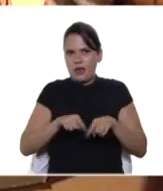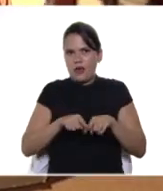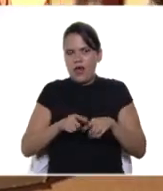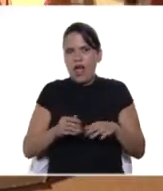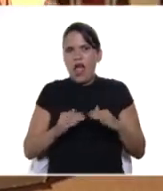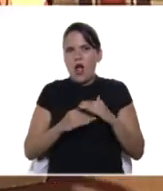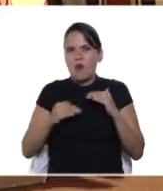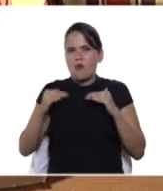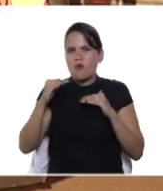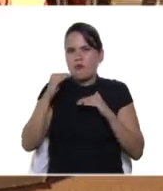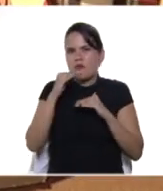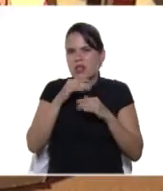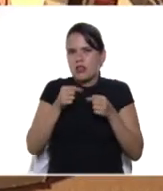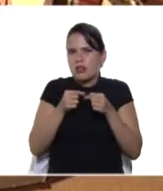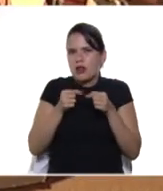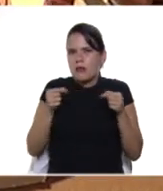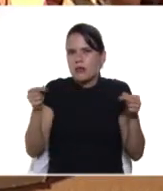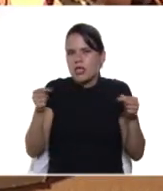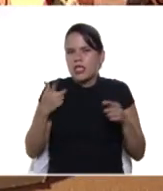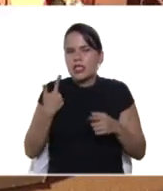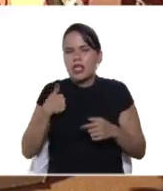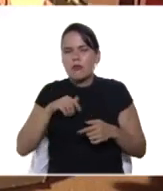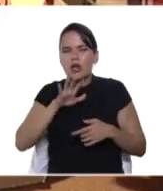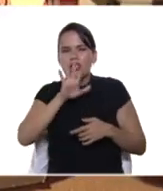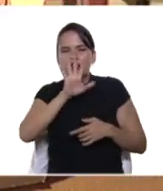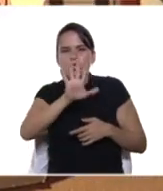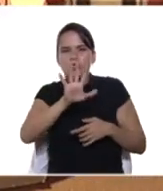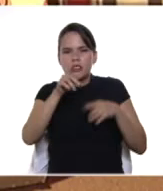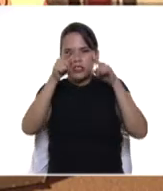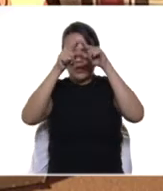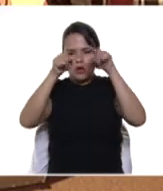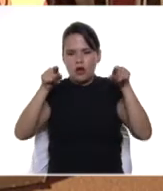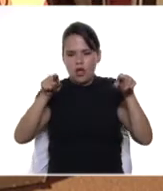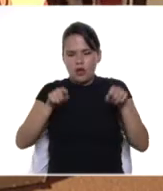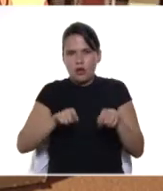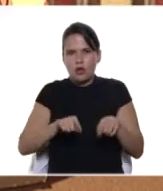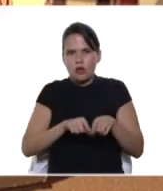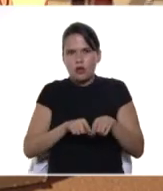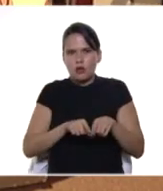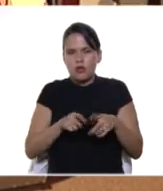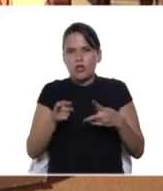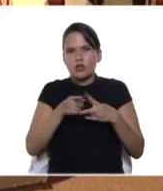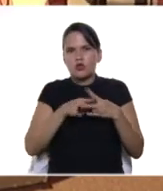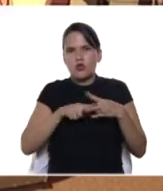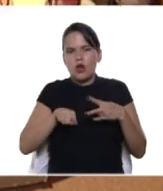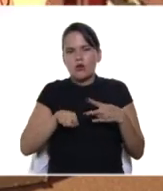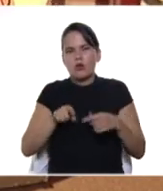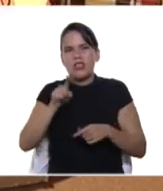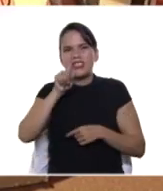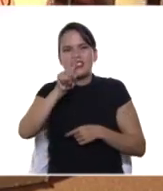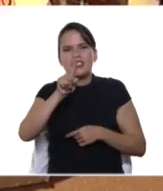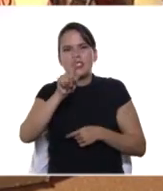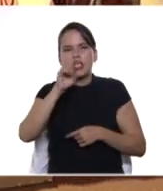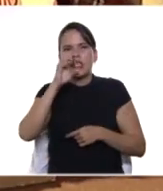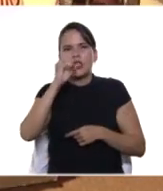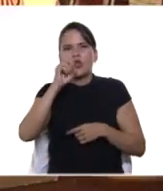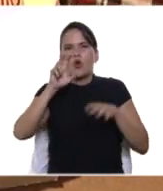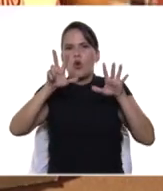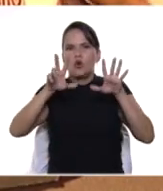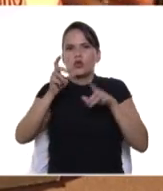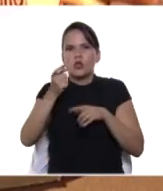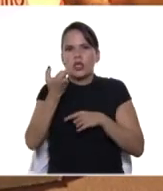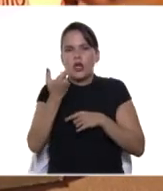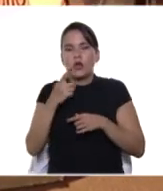90 grados, tenemos el pentágono que tiene 5 lados y su ángulo es de 108 grados. Y por acá tenemos